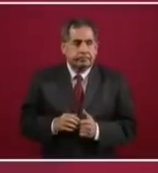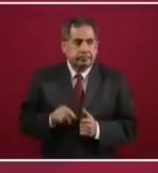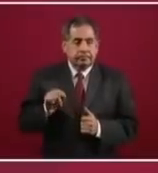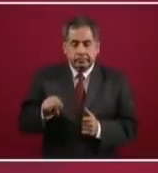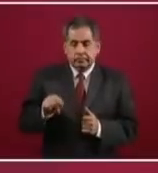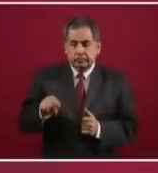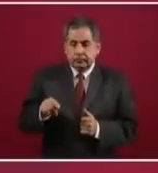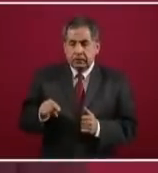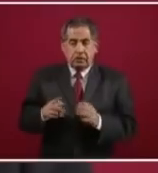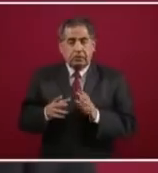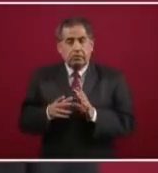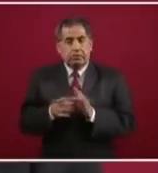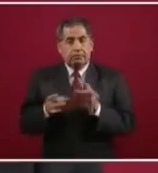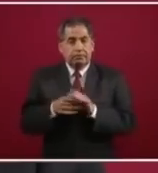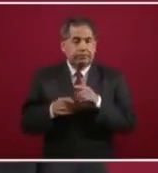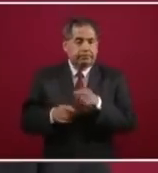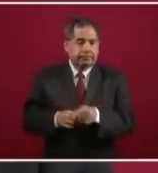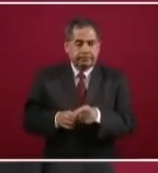se está